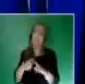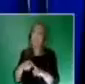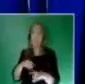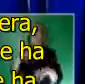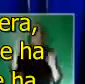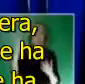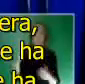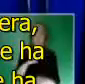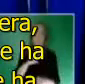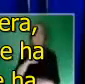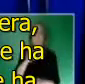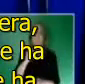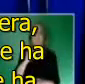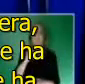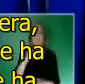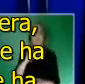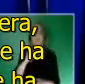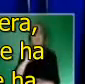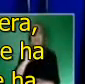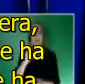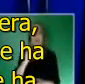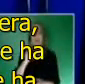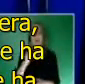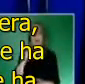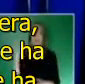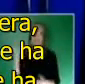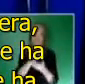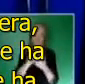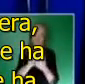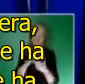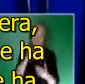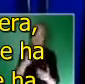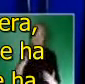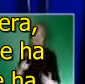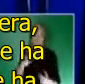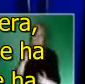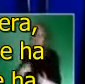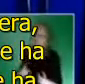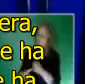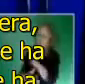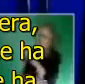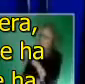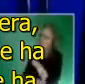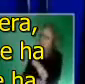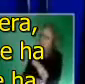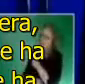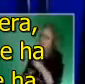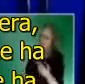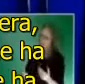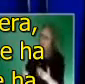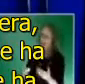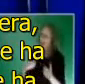pobre no es el que tiene poco sino que verdaderamente pobre es el que necesita